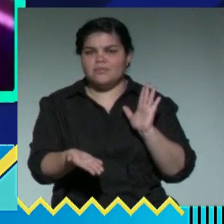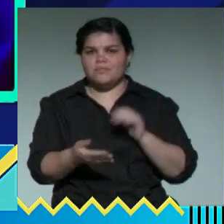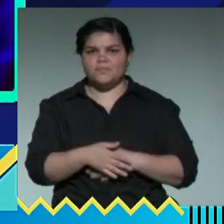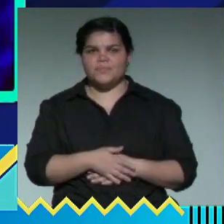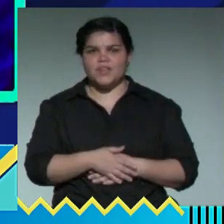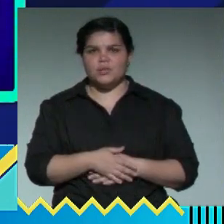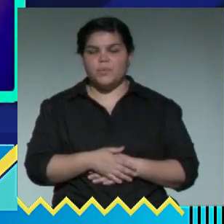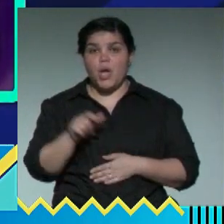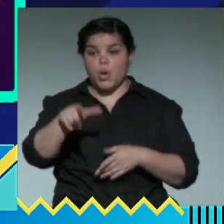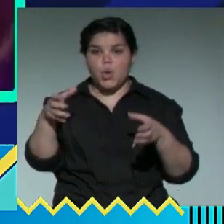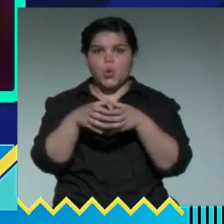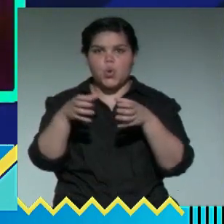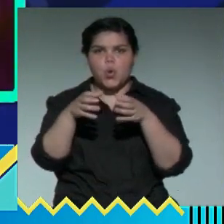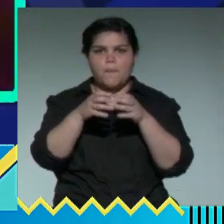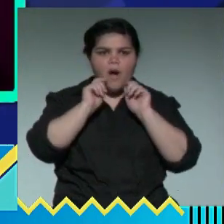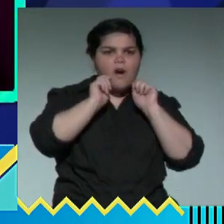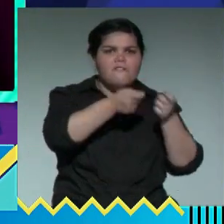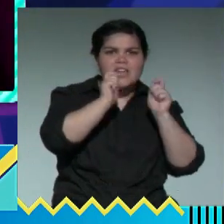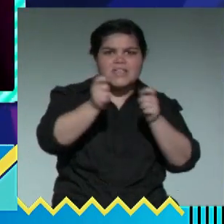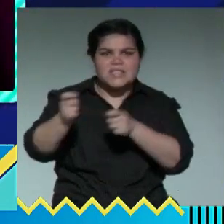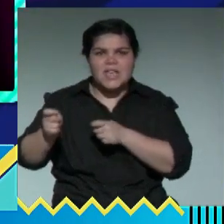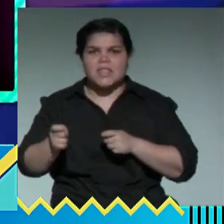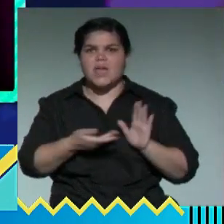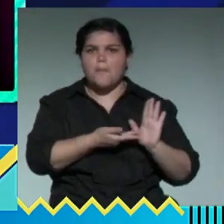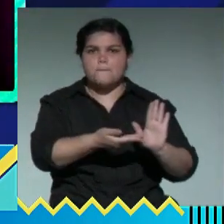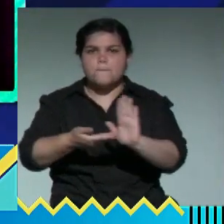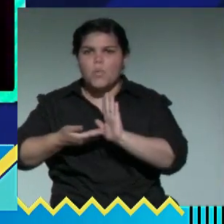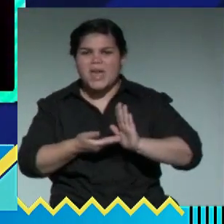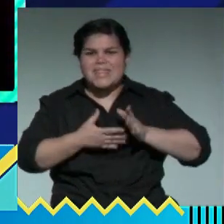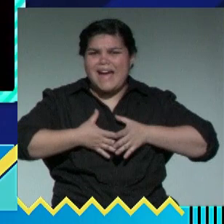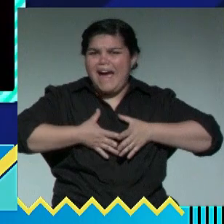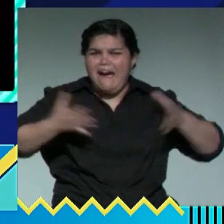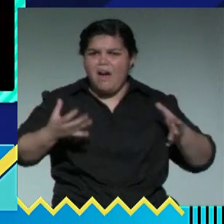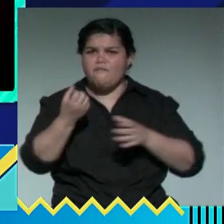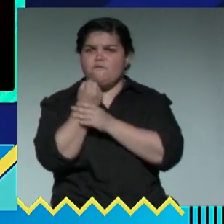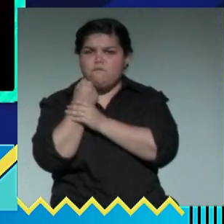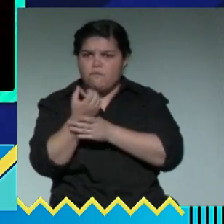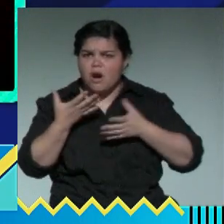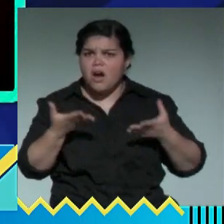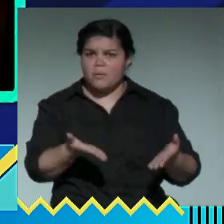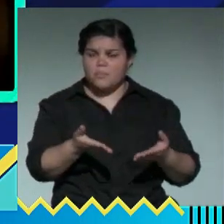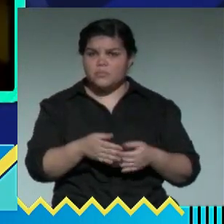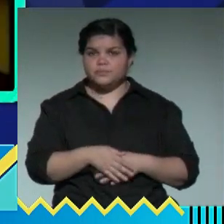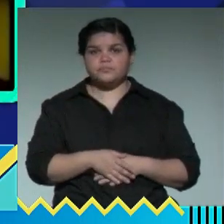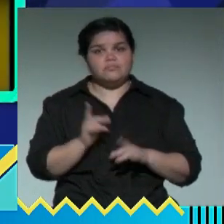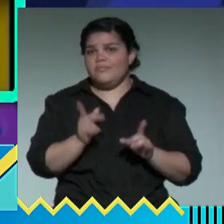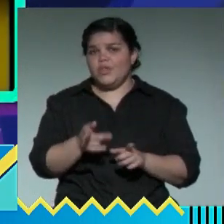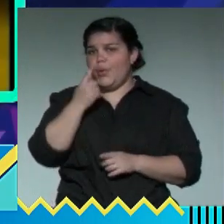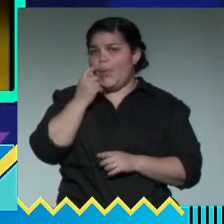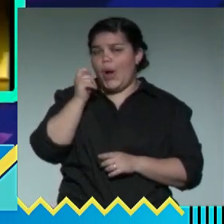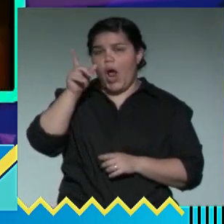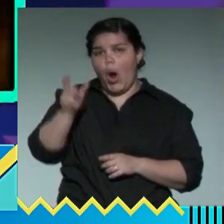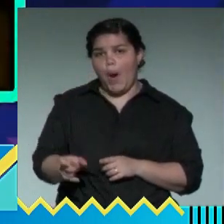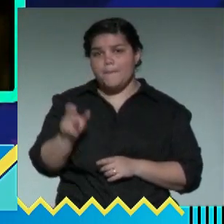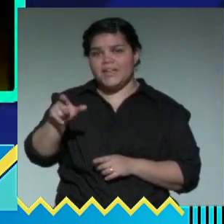más grande que cualquier otra banda en la historia del rock nacional pudo haber hecho, lo mismo Cerati, ¿no? Un